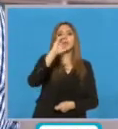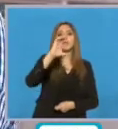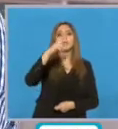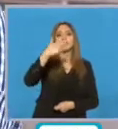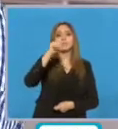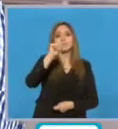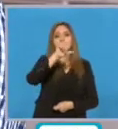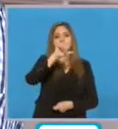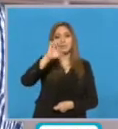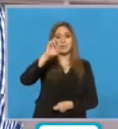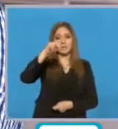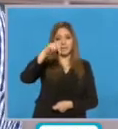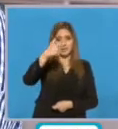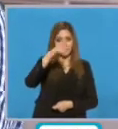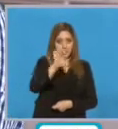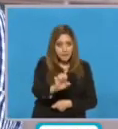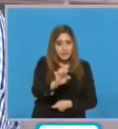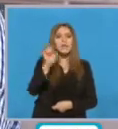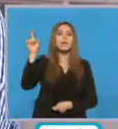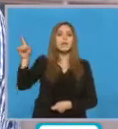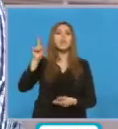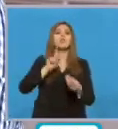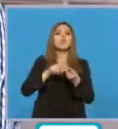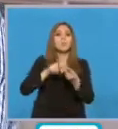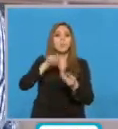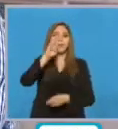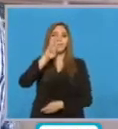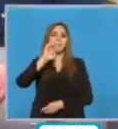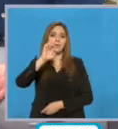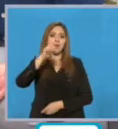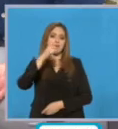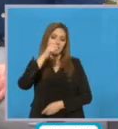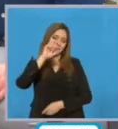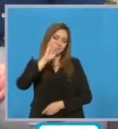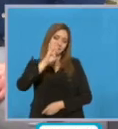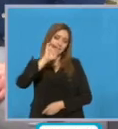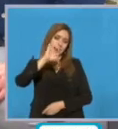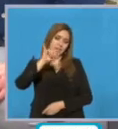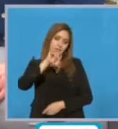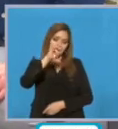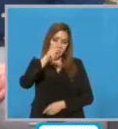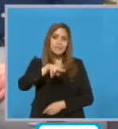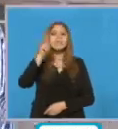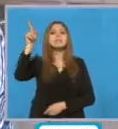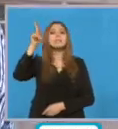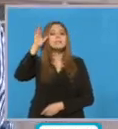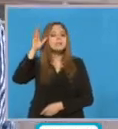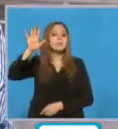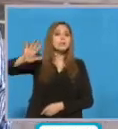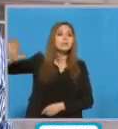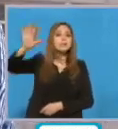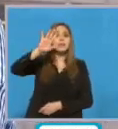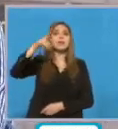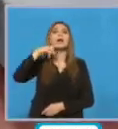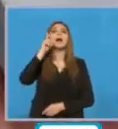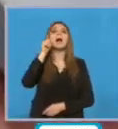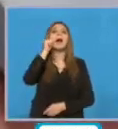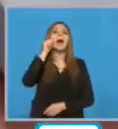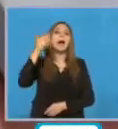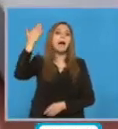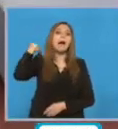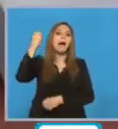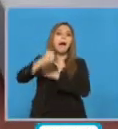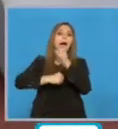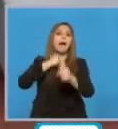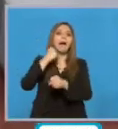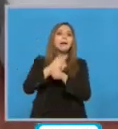realizará en Beijing, China. Nos invitan a refrendar lo que se ganó el año pasado y bueno, vamos por el primer lugar. Ay, yo creo